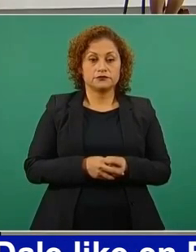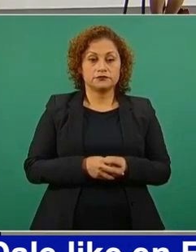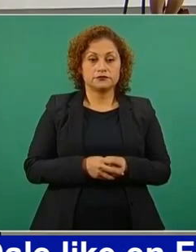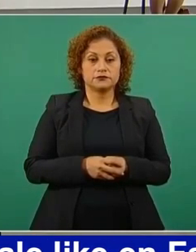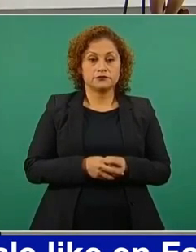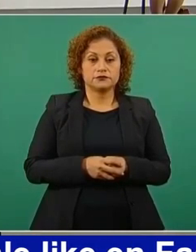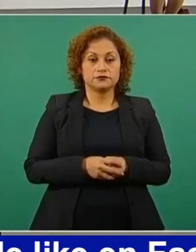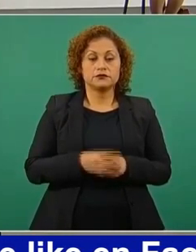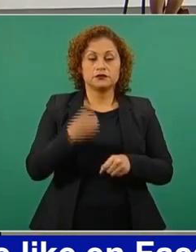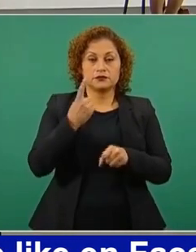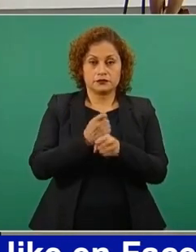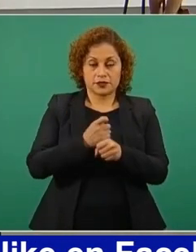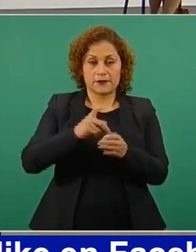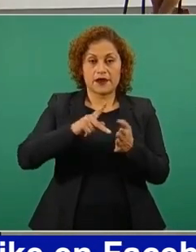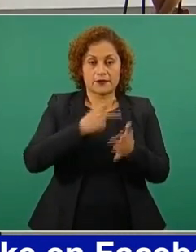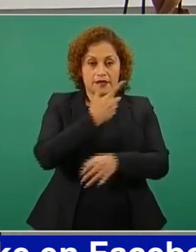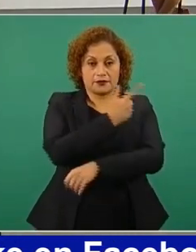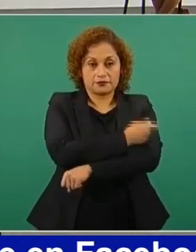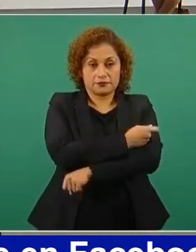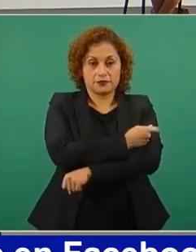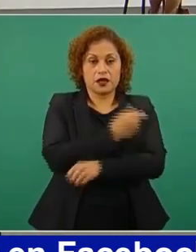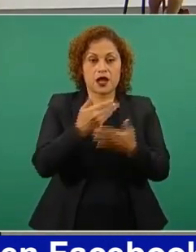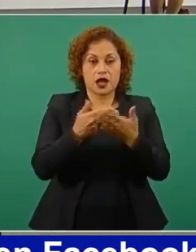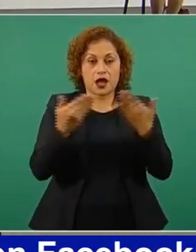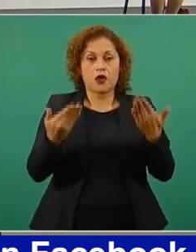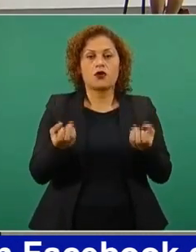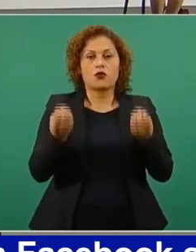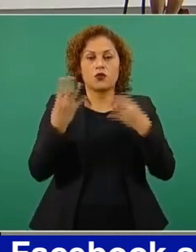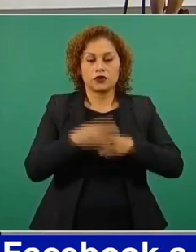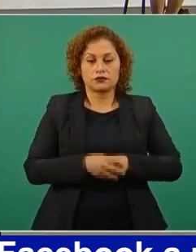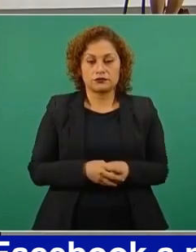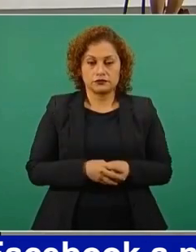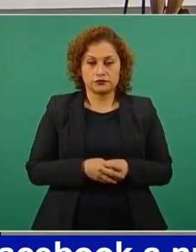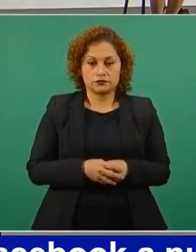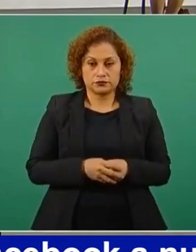primera dosis, 753. Ahora, ¿cuántos tenemos?